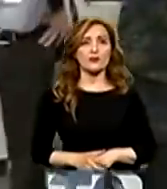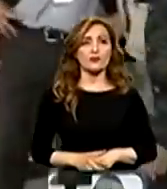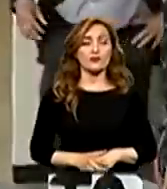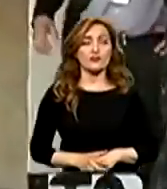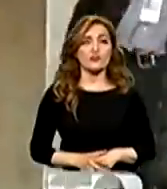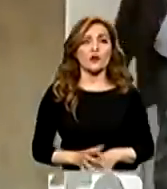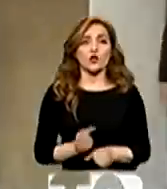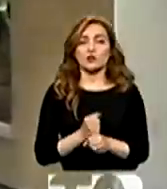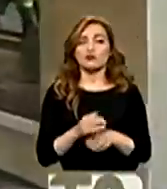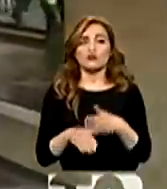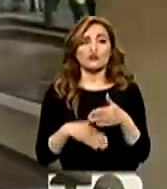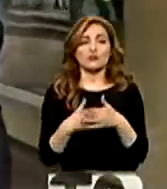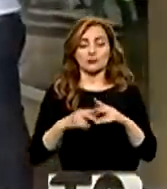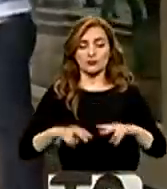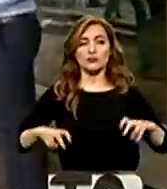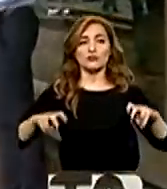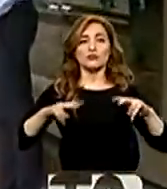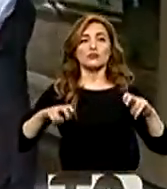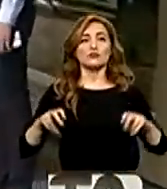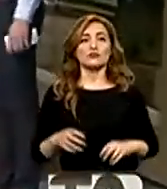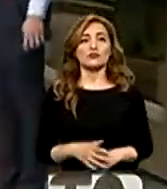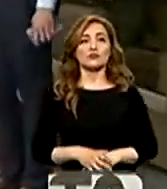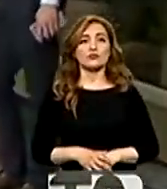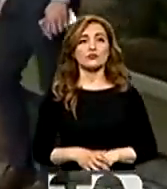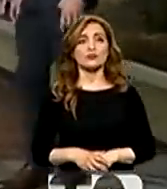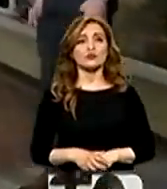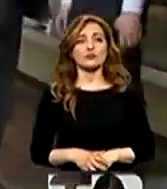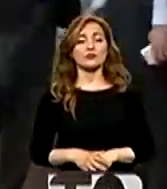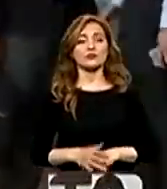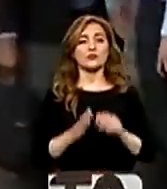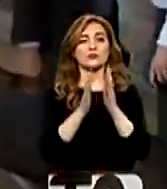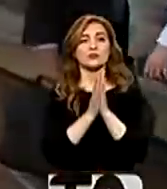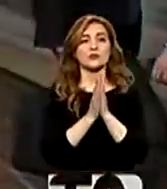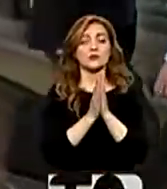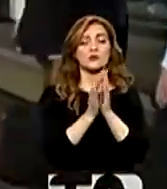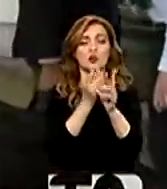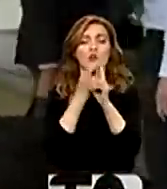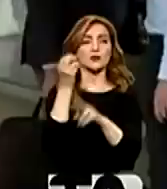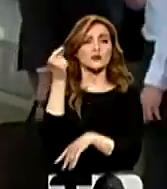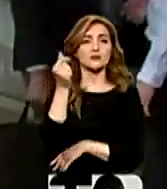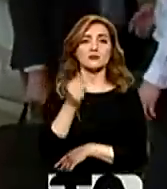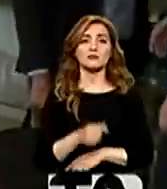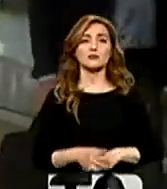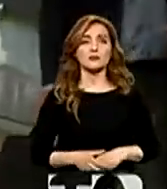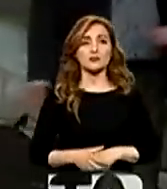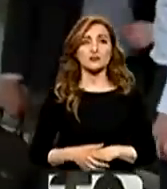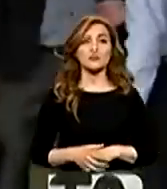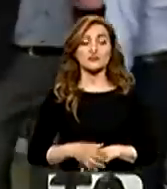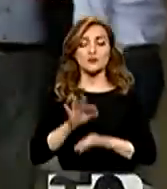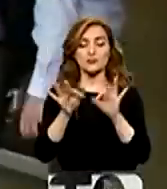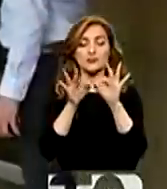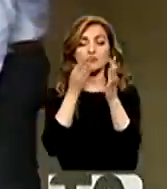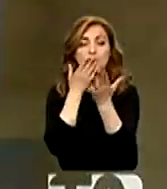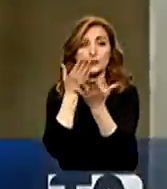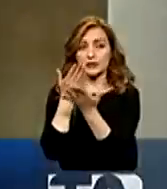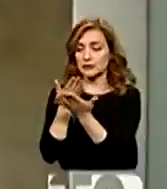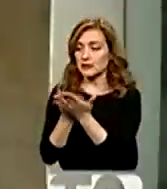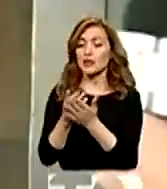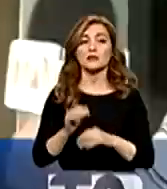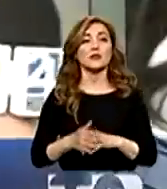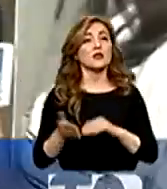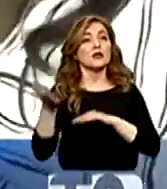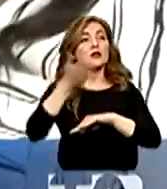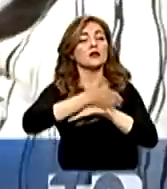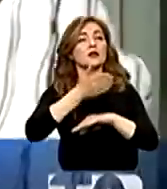todas las investigaciones del caso y hemos exigido que se presenten respuestas inmediatas. Perfecto, muchísimas gracias. Hace pocos